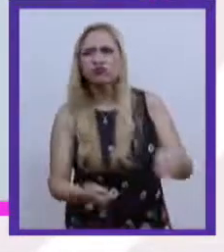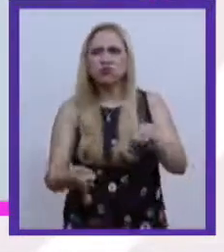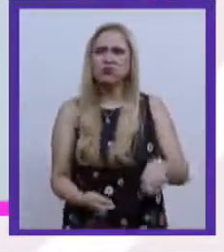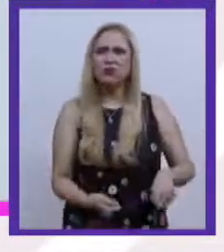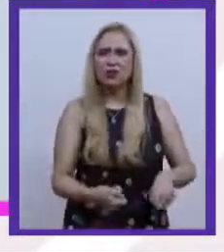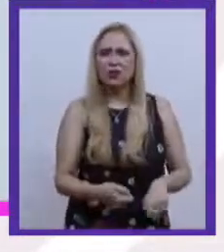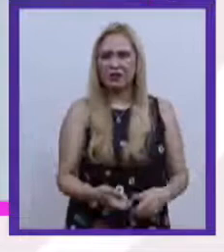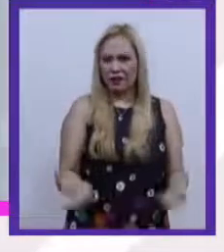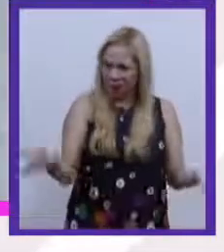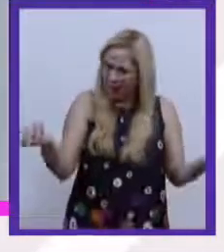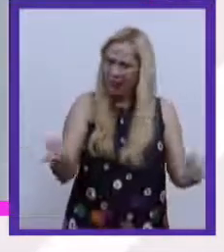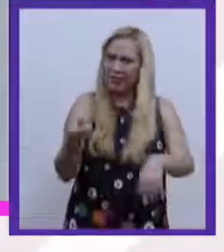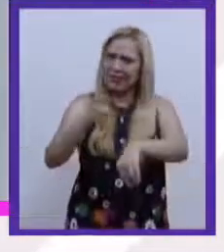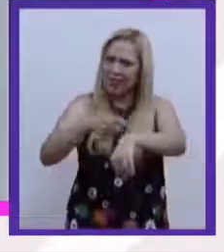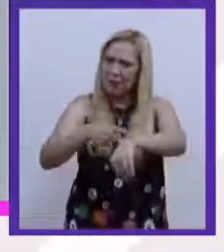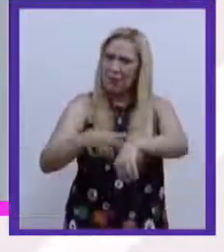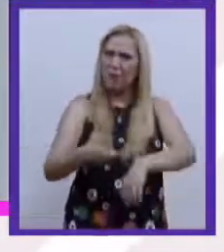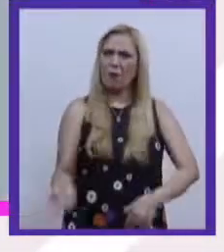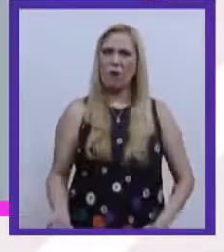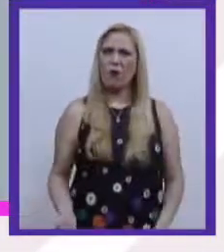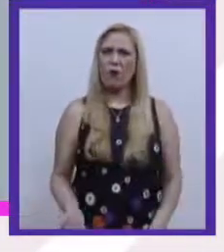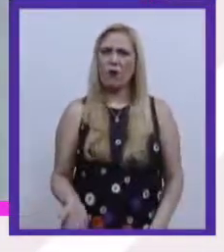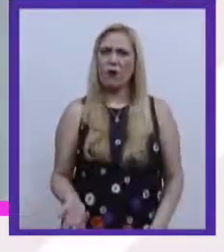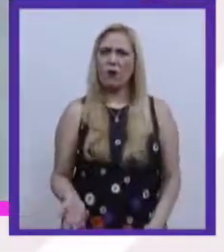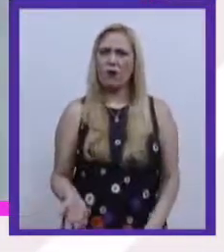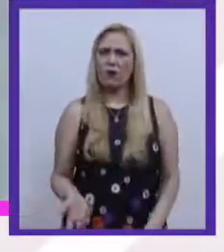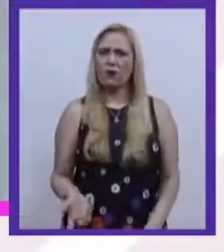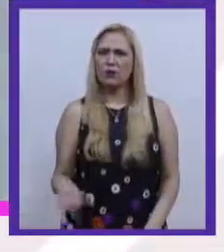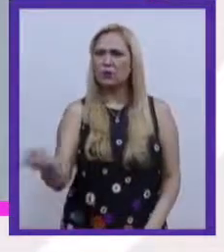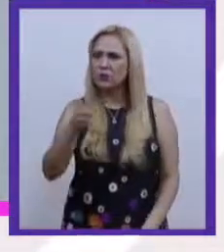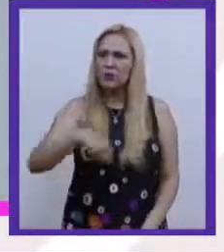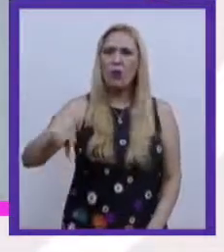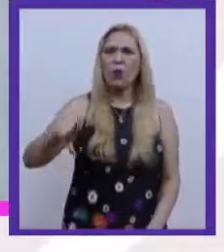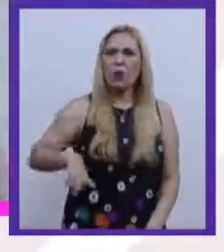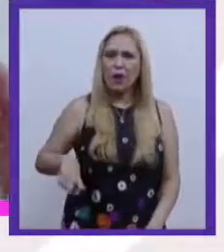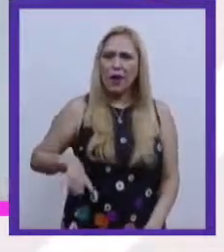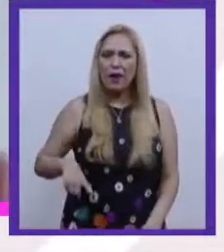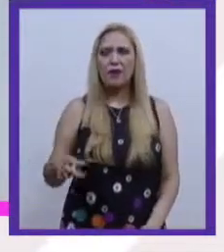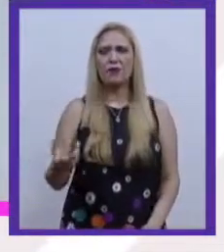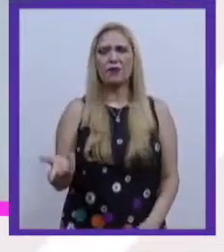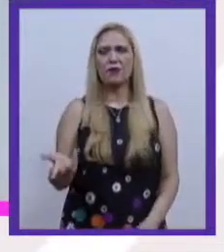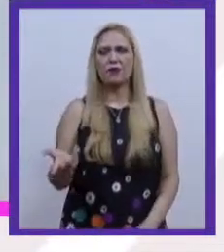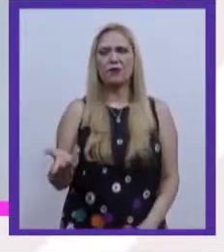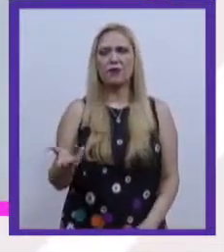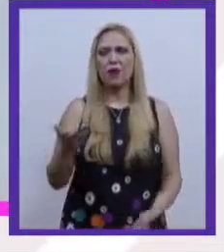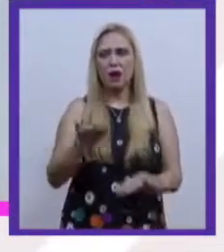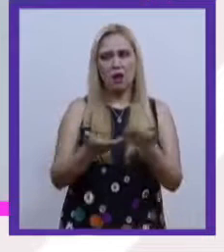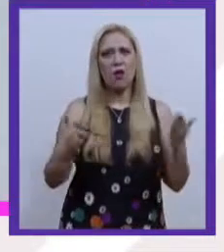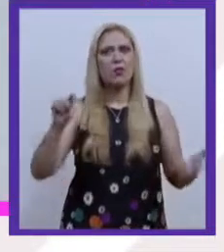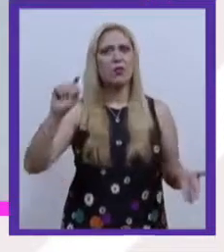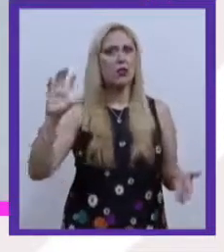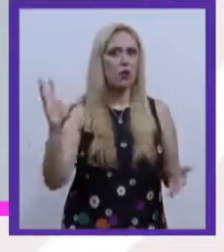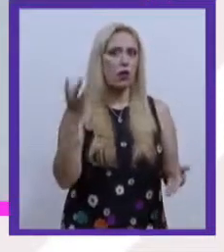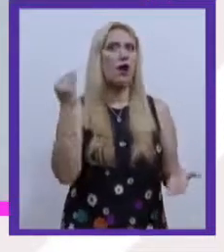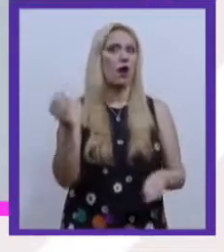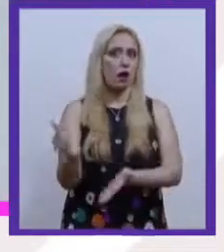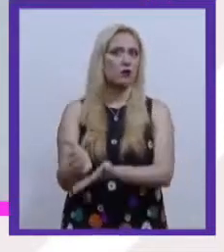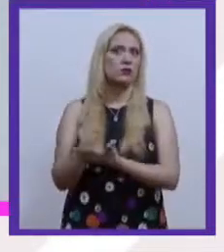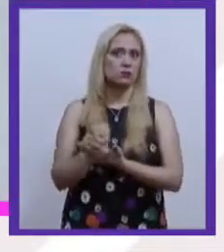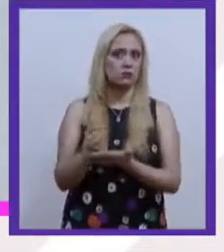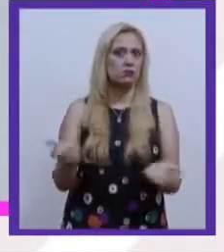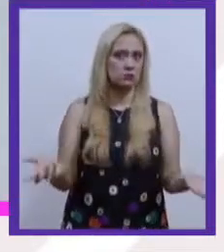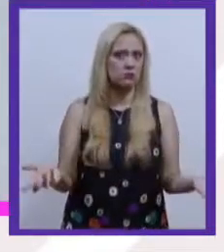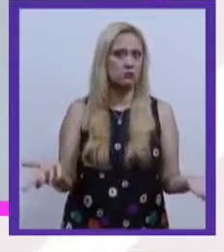poner desde esos tiempos, los tiempos de los servicios públicos. Digamos, ahora las tecnologías, por supuesto, que nos van a ayudar